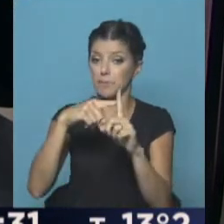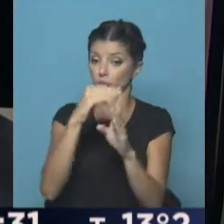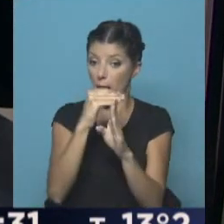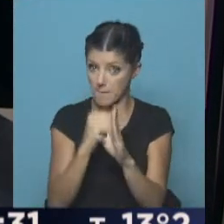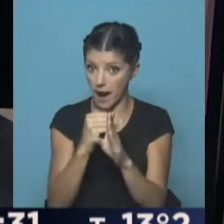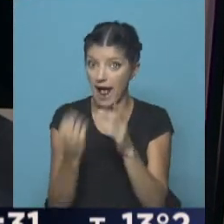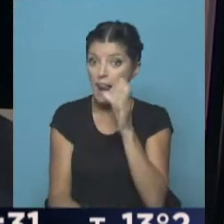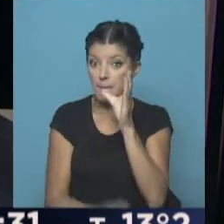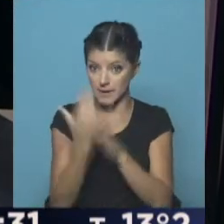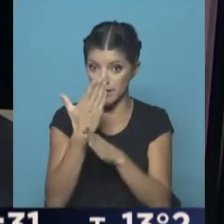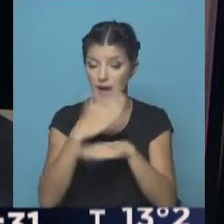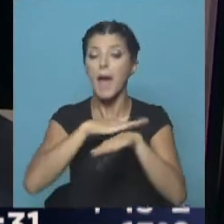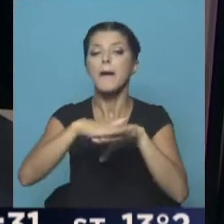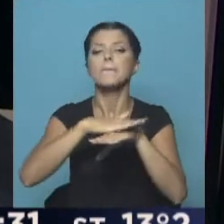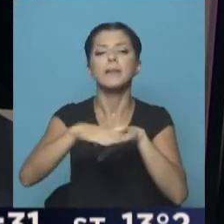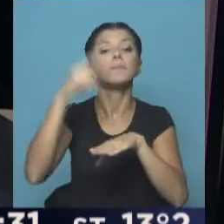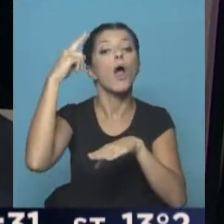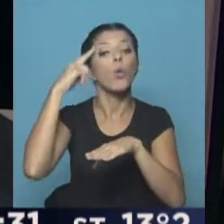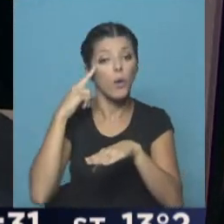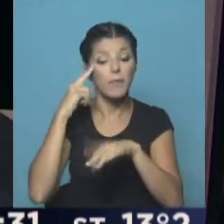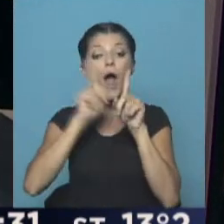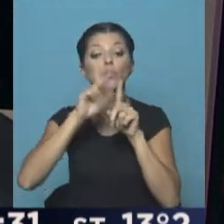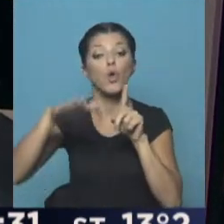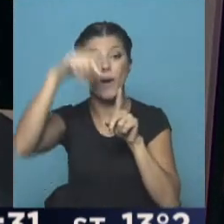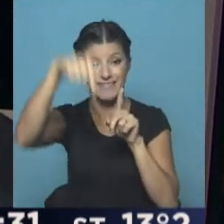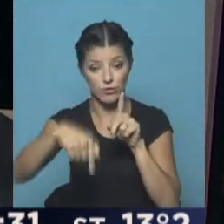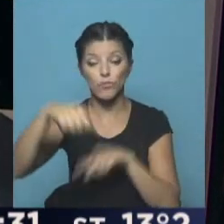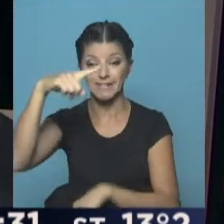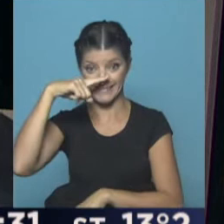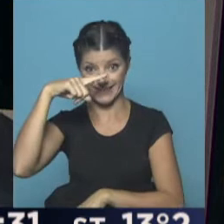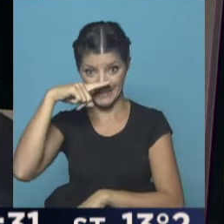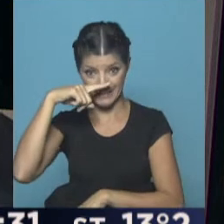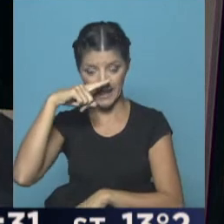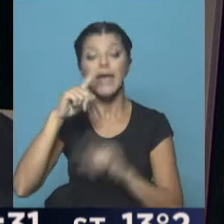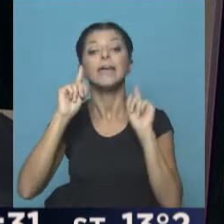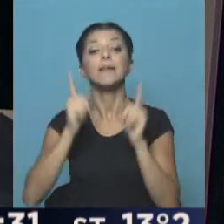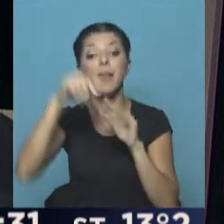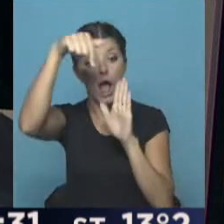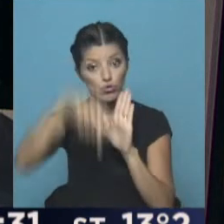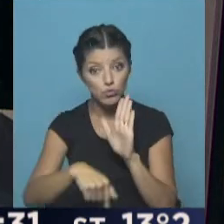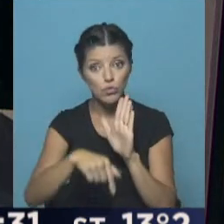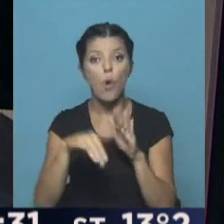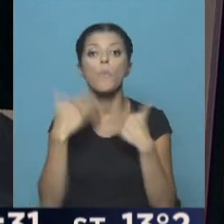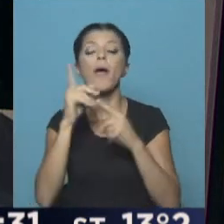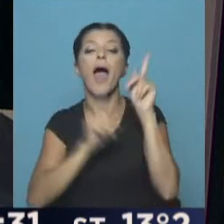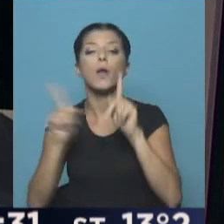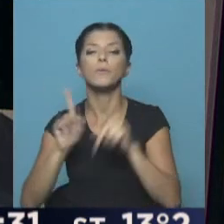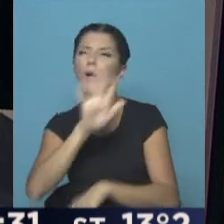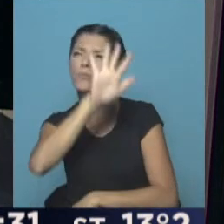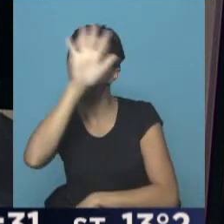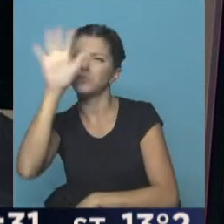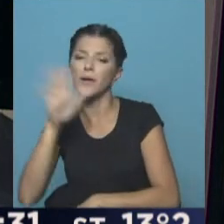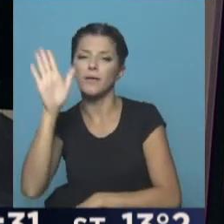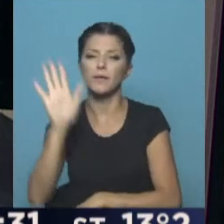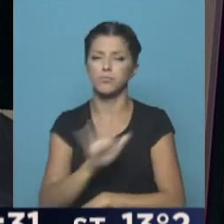en la mañana, con 9 grados de temperatura mínima en área urbana, 7 grados en áreas urbanas y además en áreas urbanas la posibilidad de bancos de nieblas y